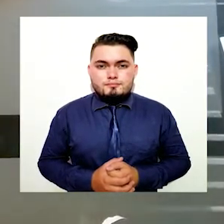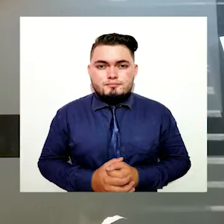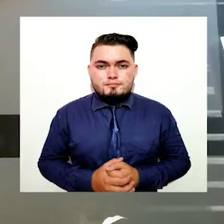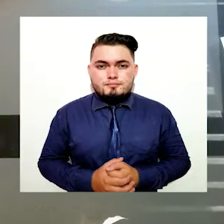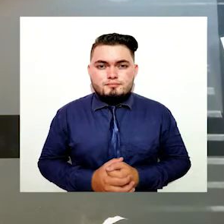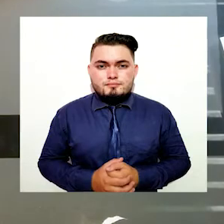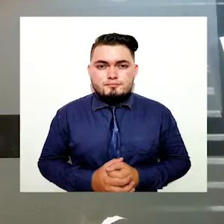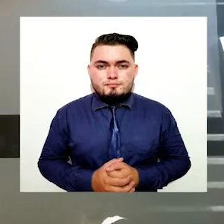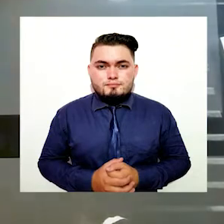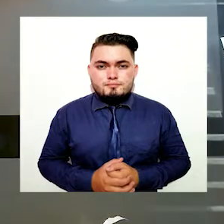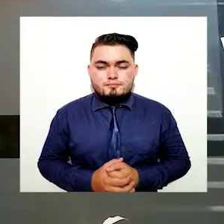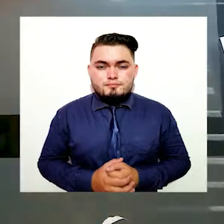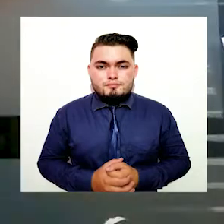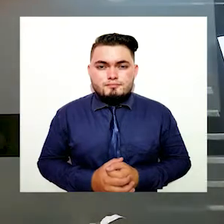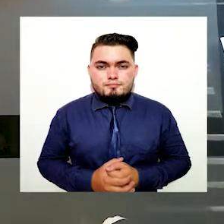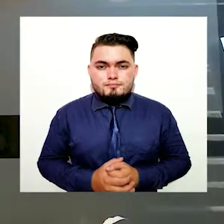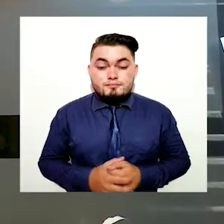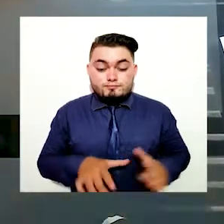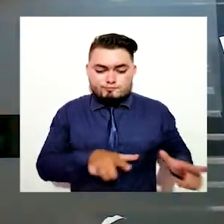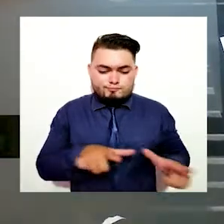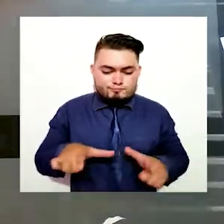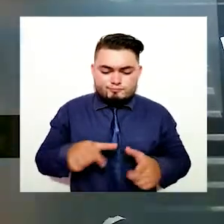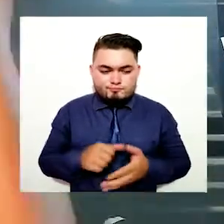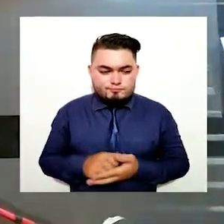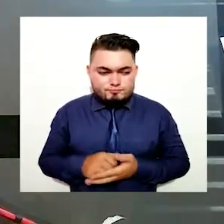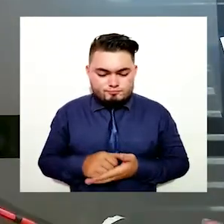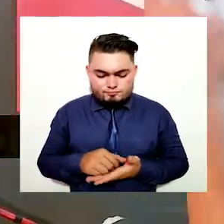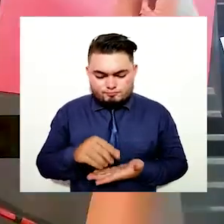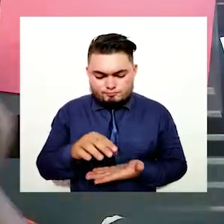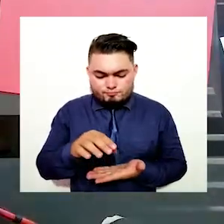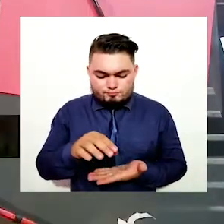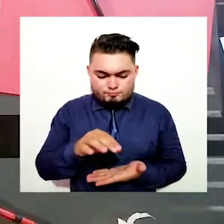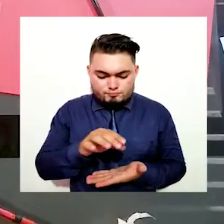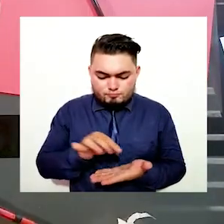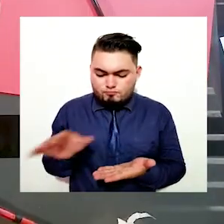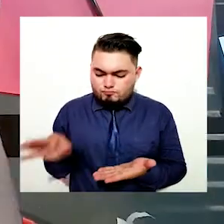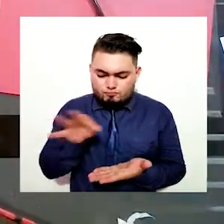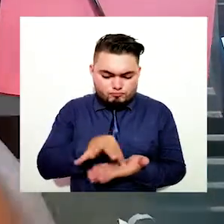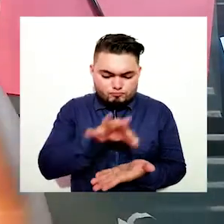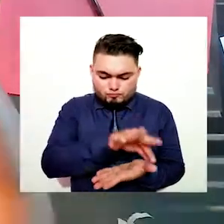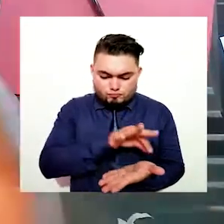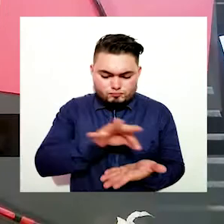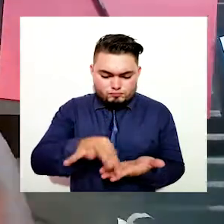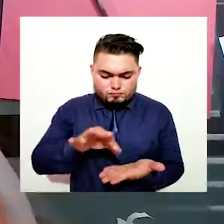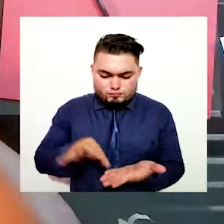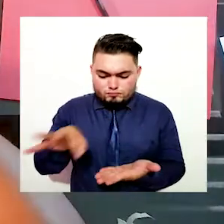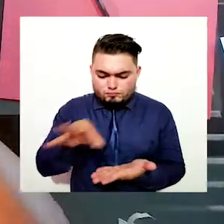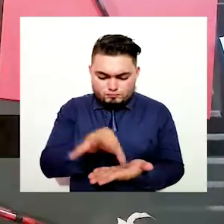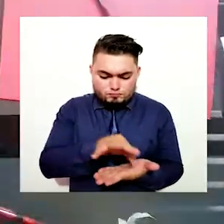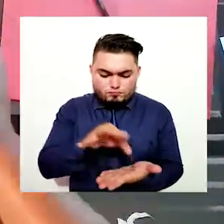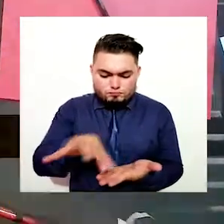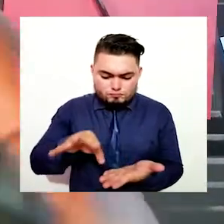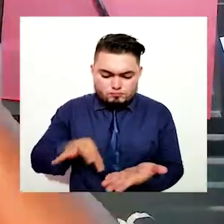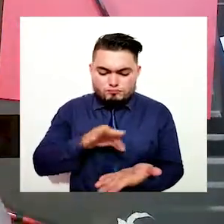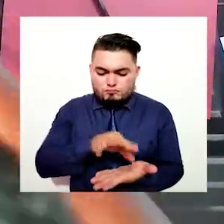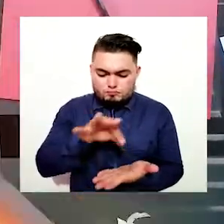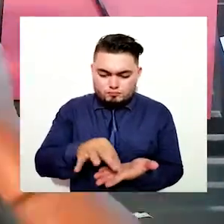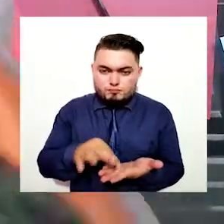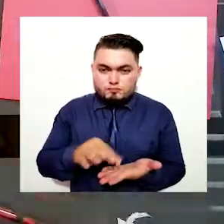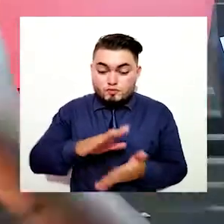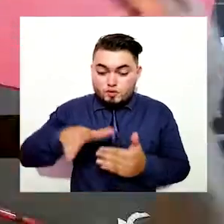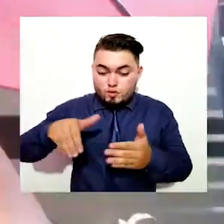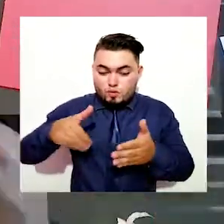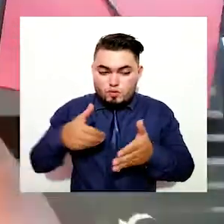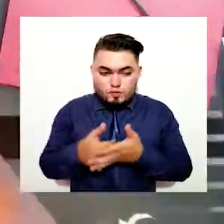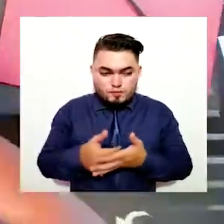Ya teniendo nuestro contorno, vamos a comenzar a colocar las piezas de nuestro pez para que no nos perdamos al